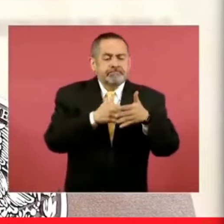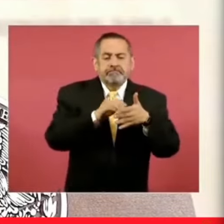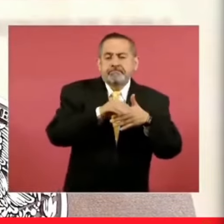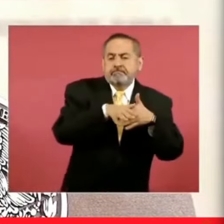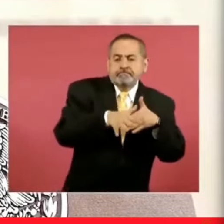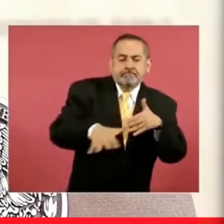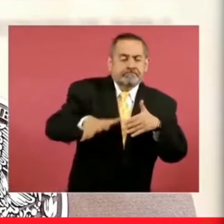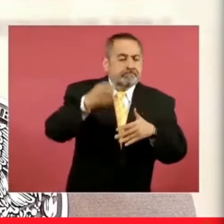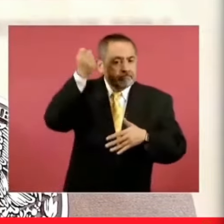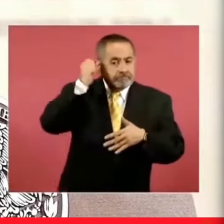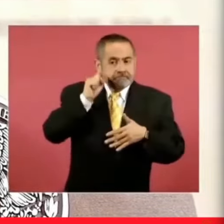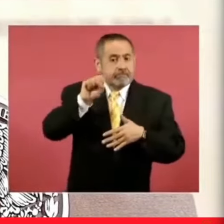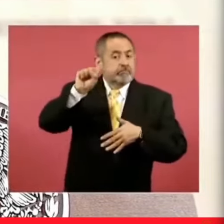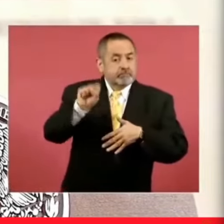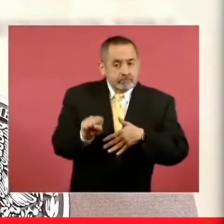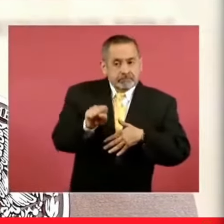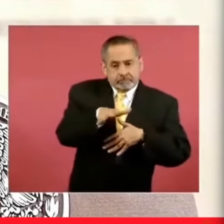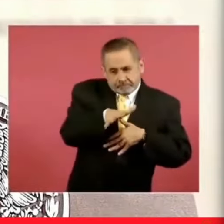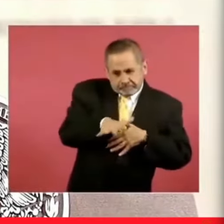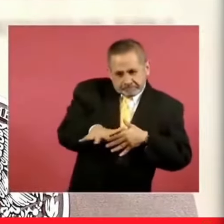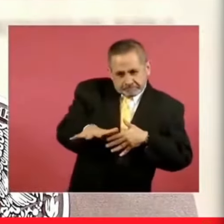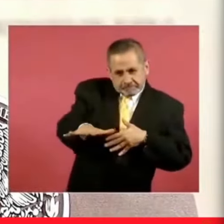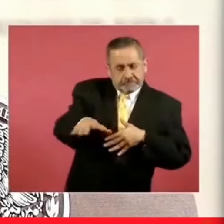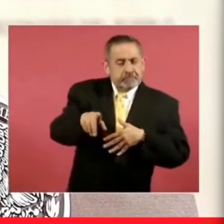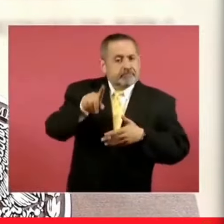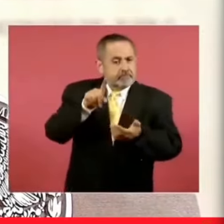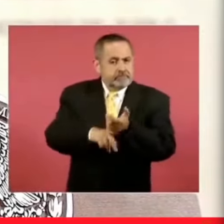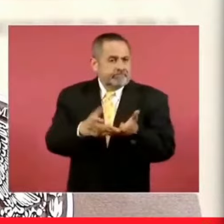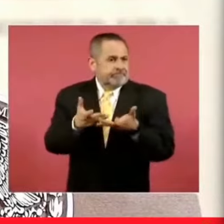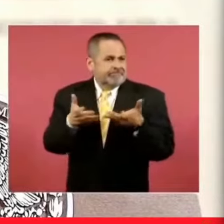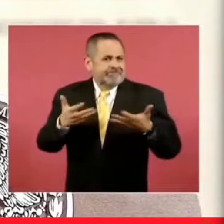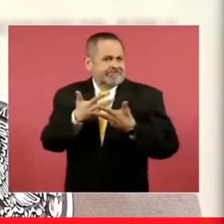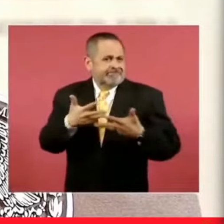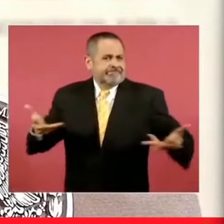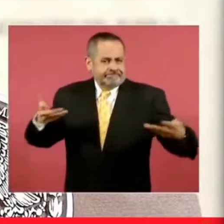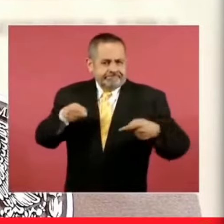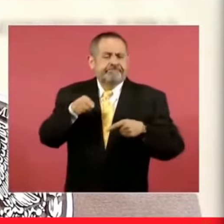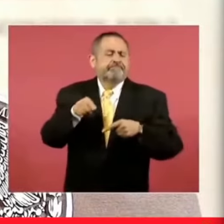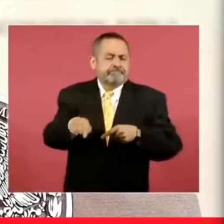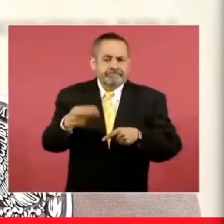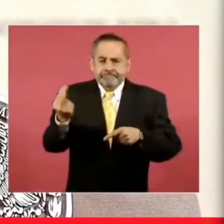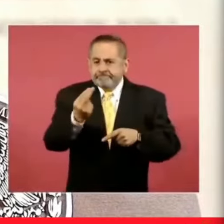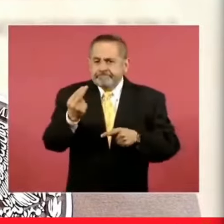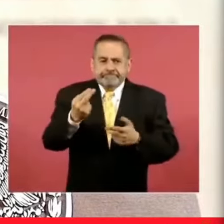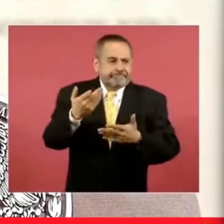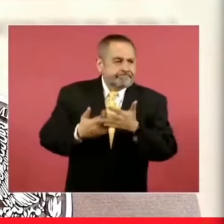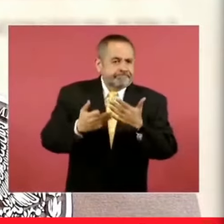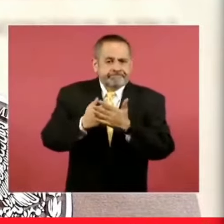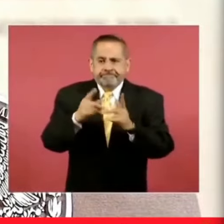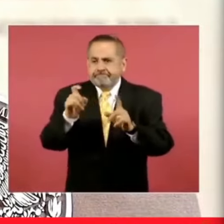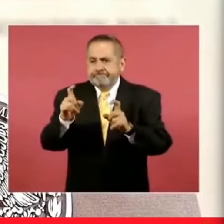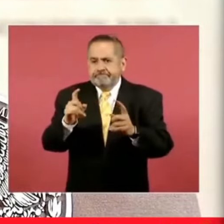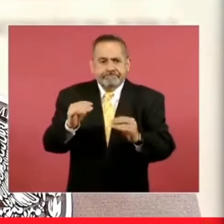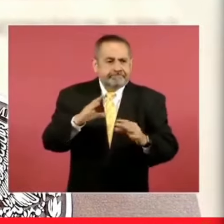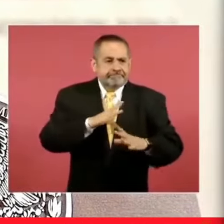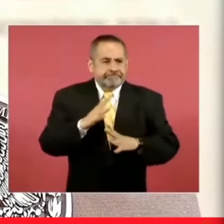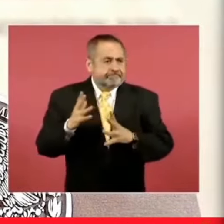todo el sur de Sinaloa, donde hay unos grandes productores agrícolas y que tenían una falta